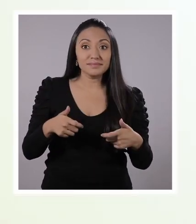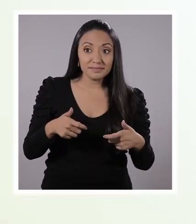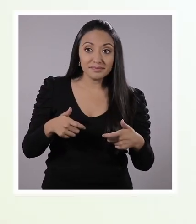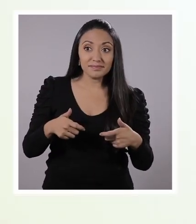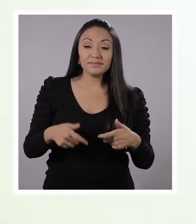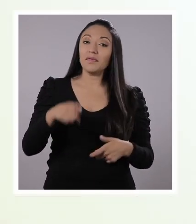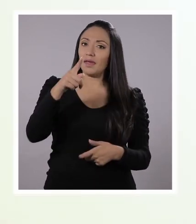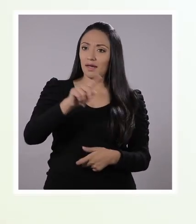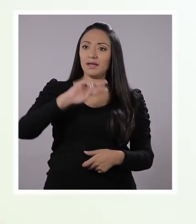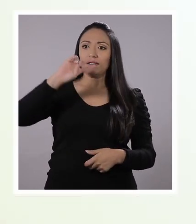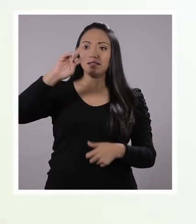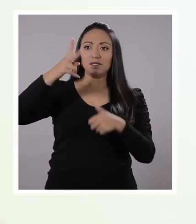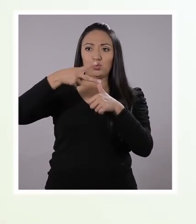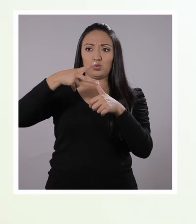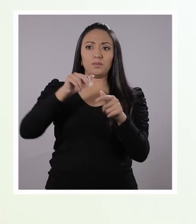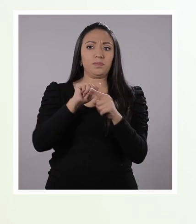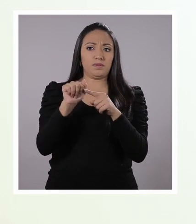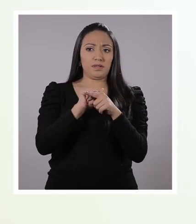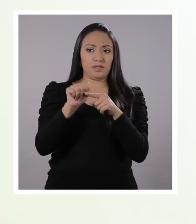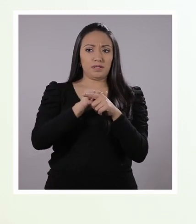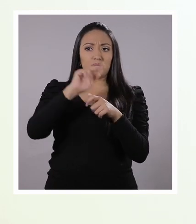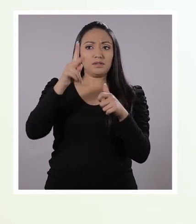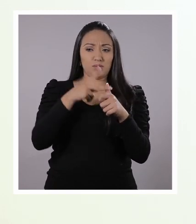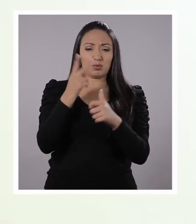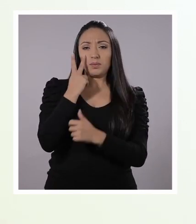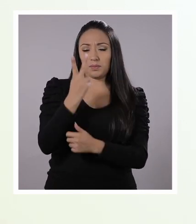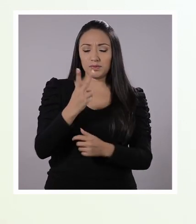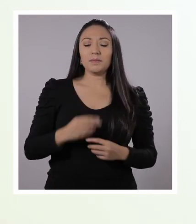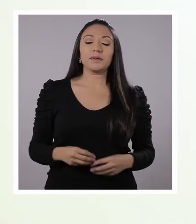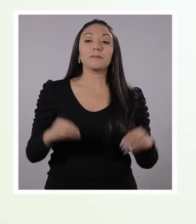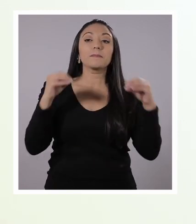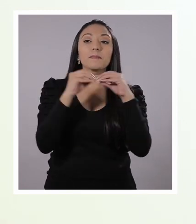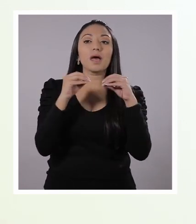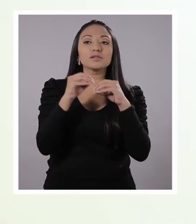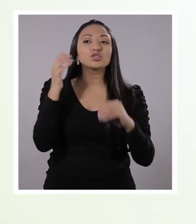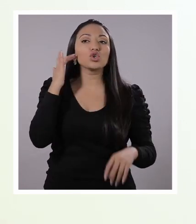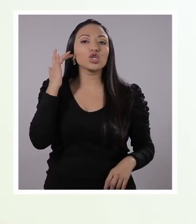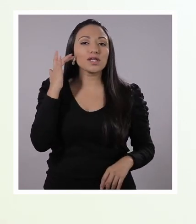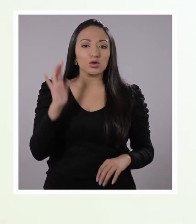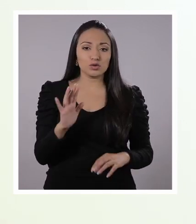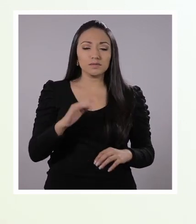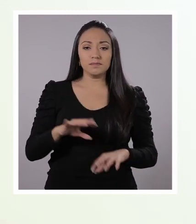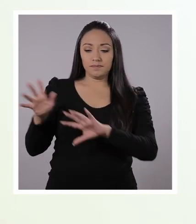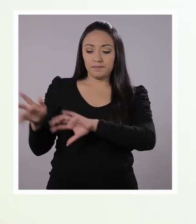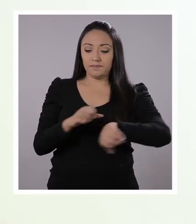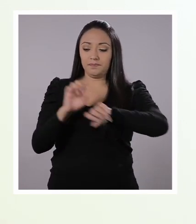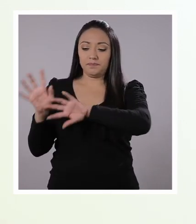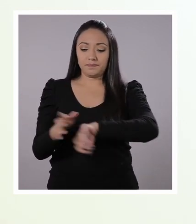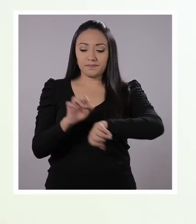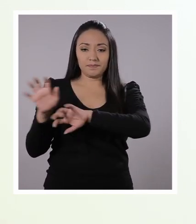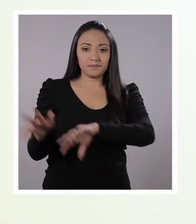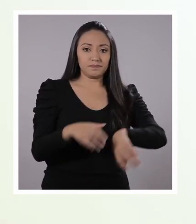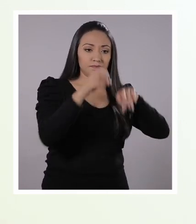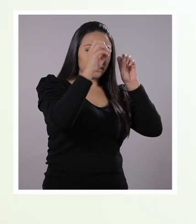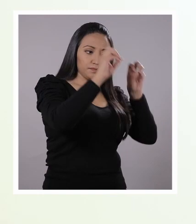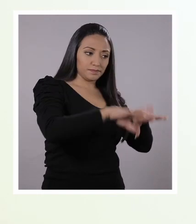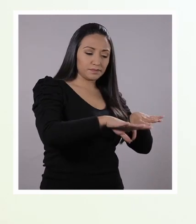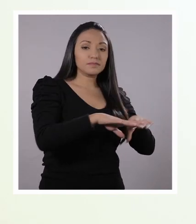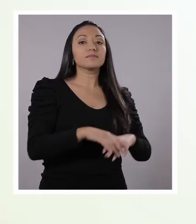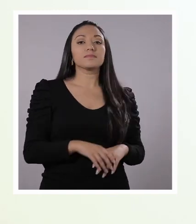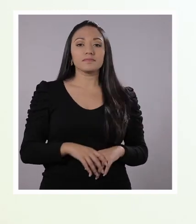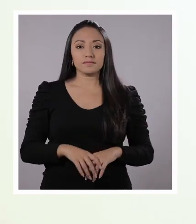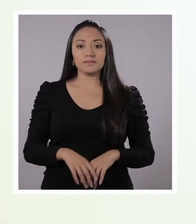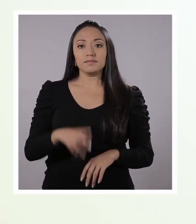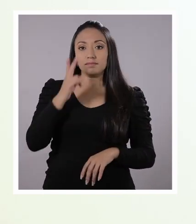¡Excelente! ¿Qué les parece si hacemos un segundo ejercicio con un poco más de sonidos? Voy a retirar todos los elementos de